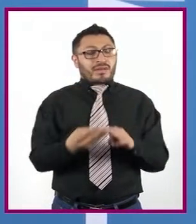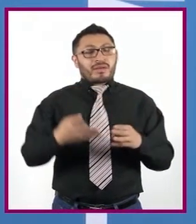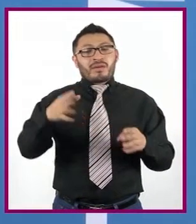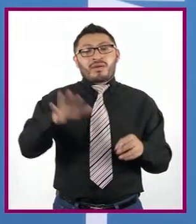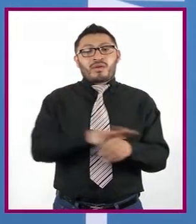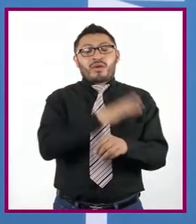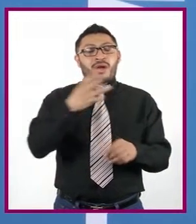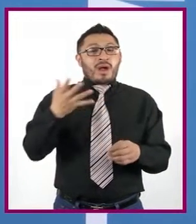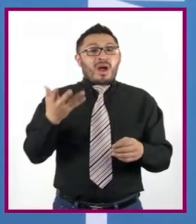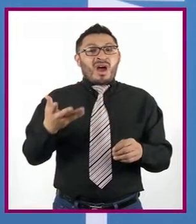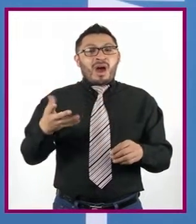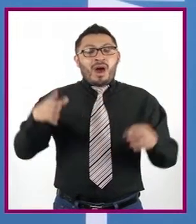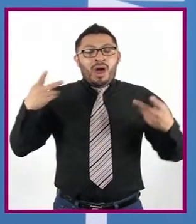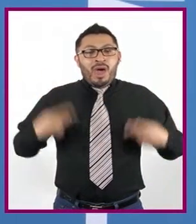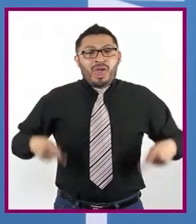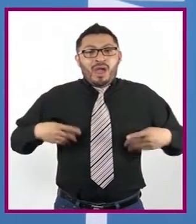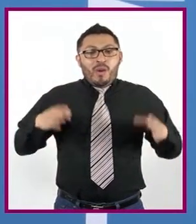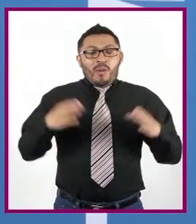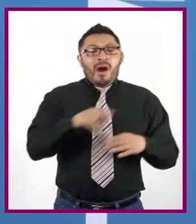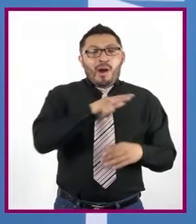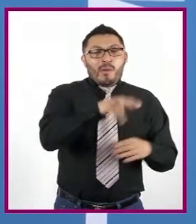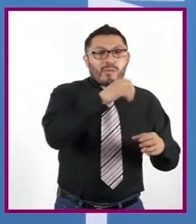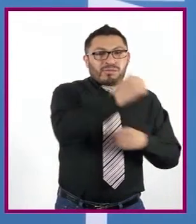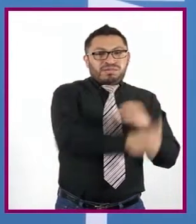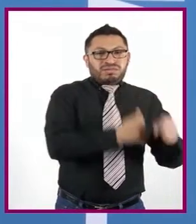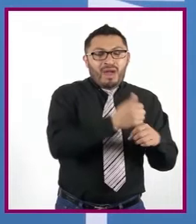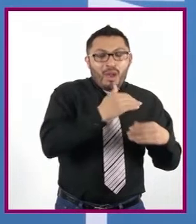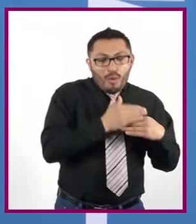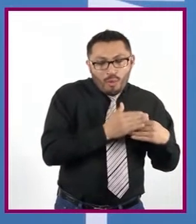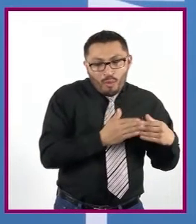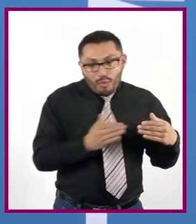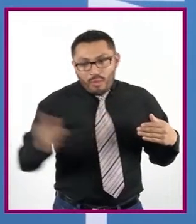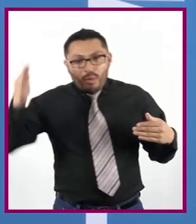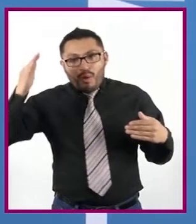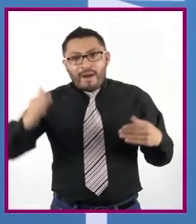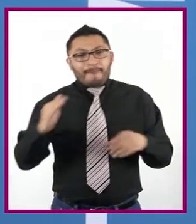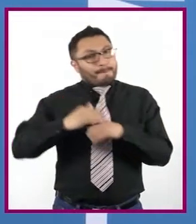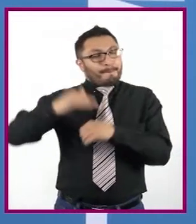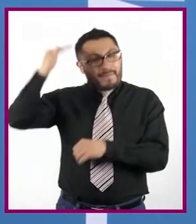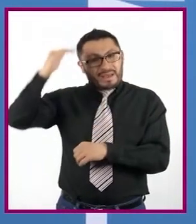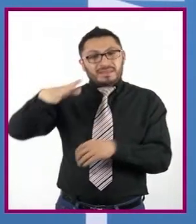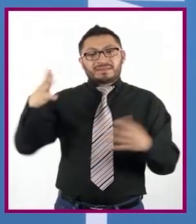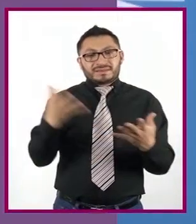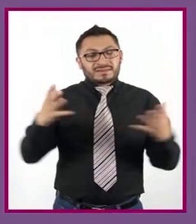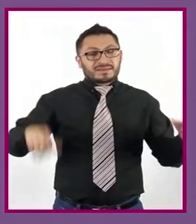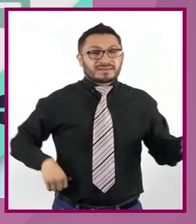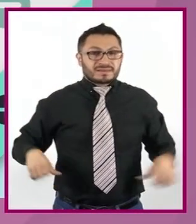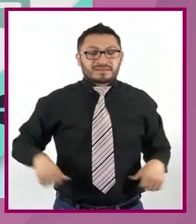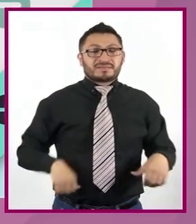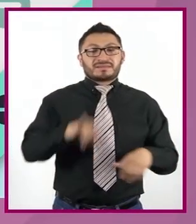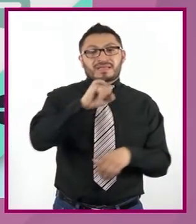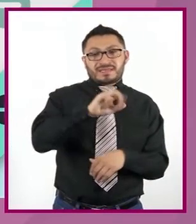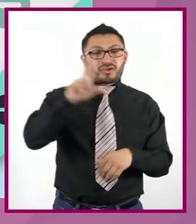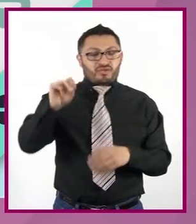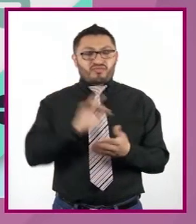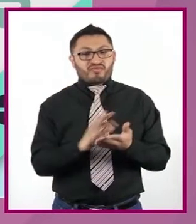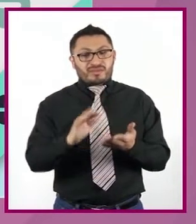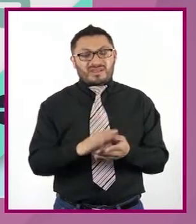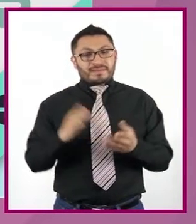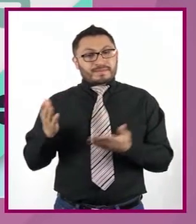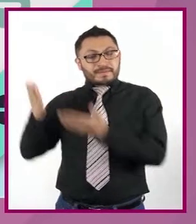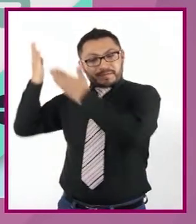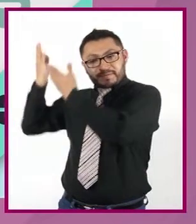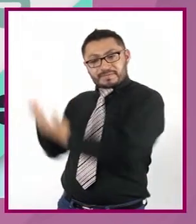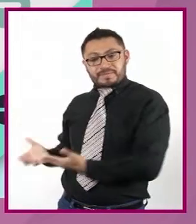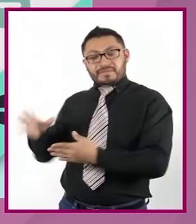por las que la población de 18 años en adelante y más realizan la actividad de leer o no. En su pantalla aparece